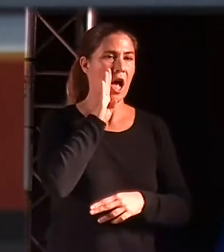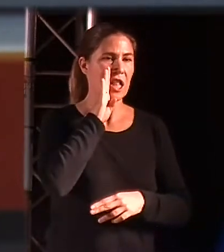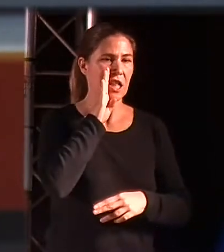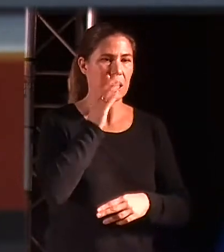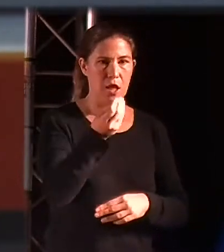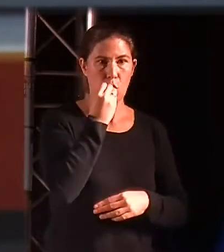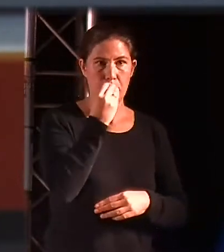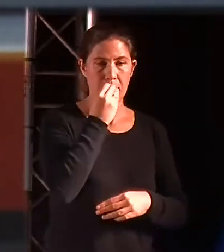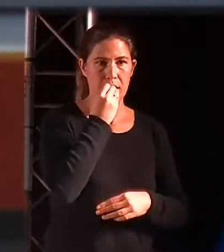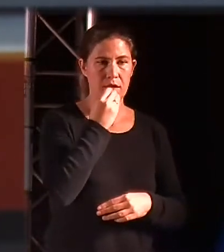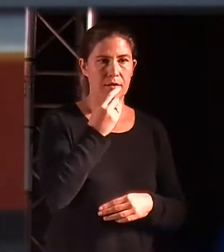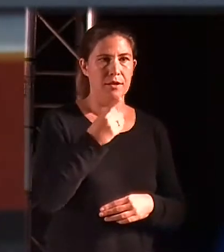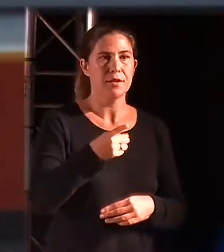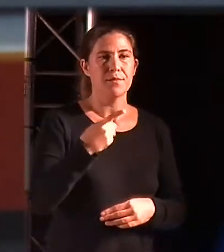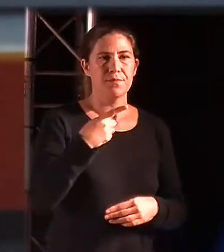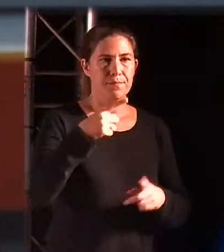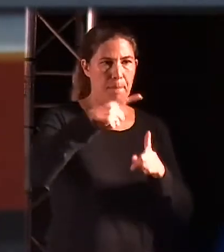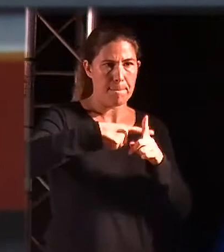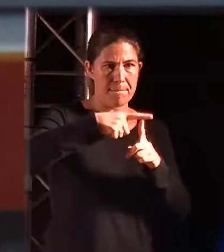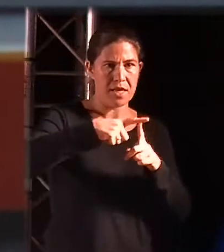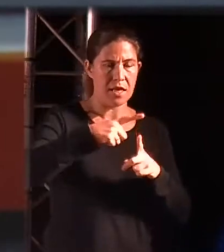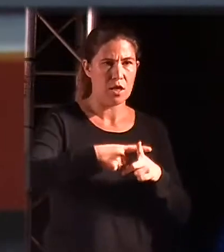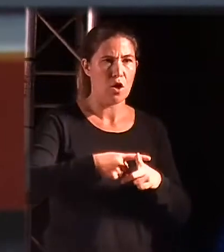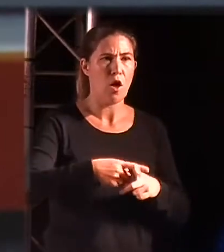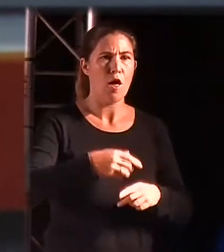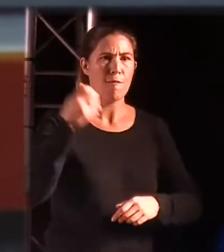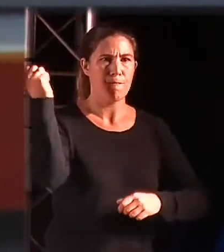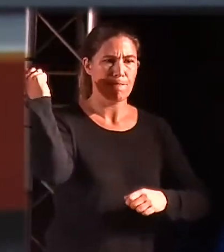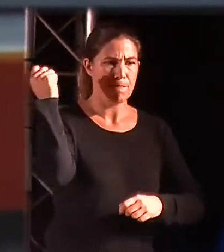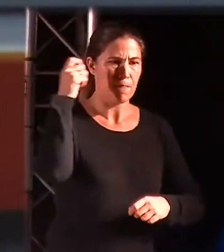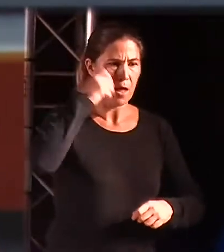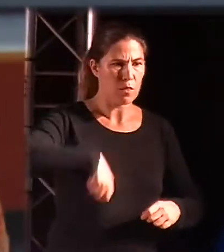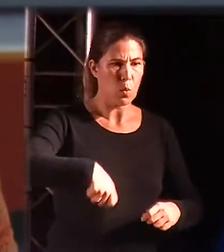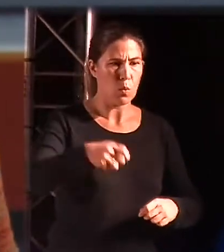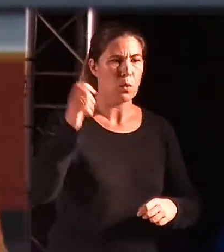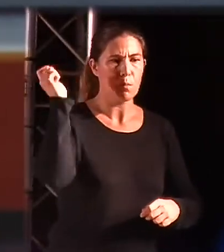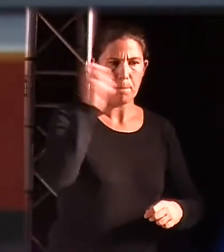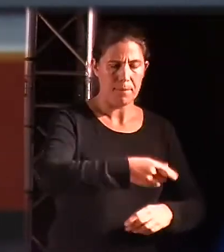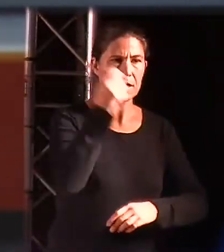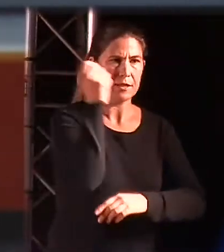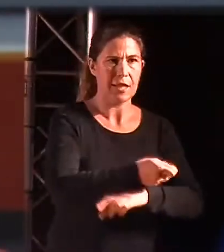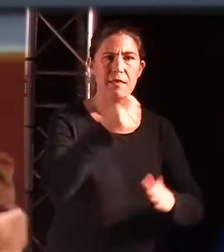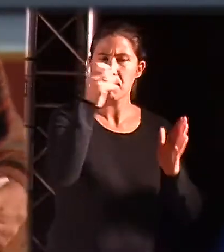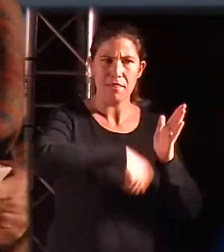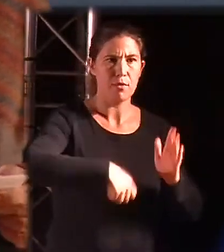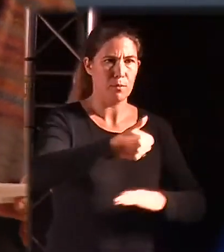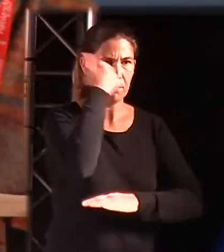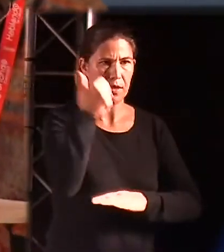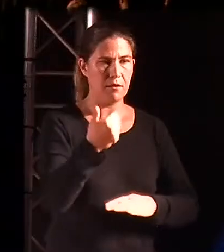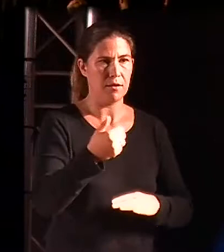comer, ponían por término medio sentencias más duras y más años de cárcel que cuando lo hacían, por ejemplo, después del